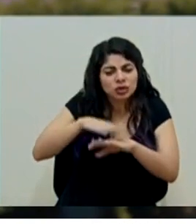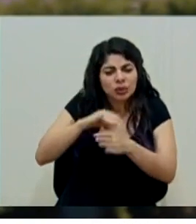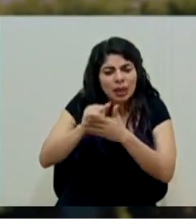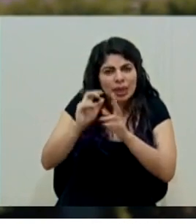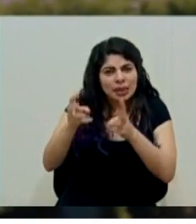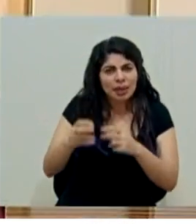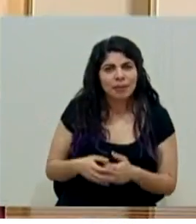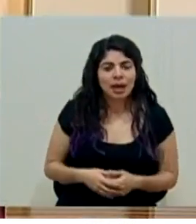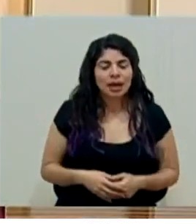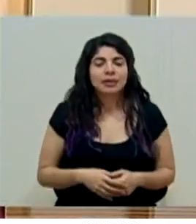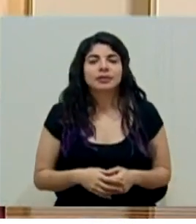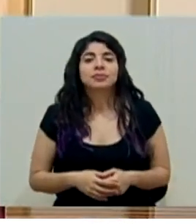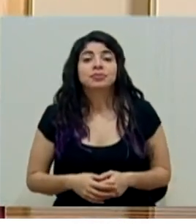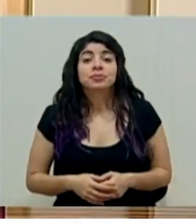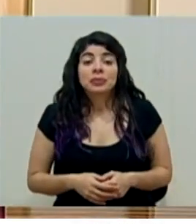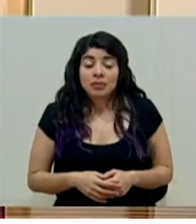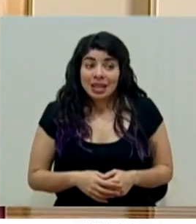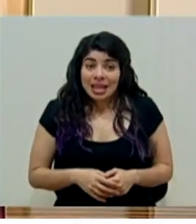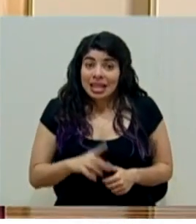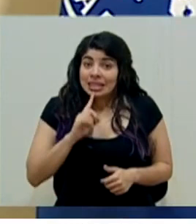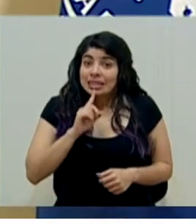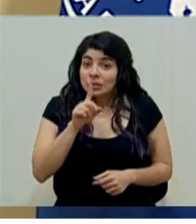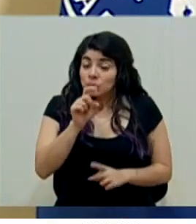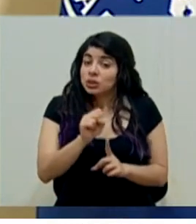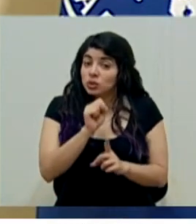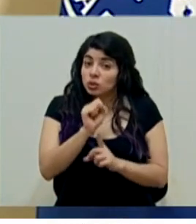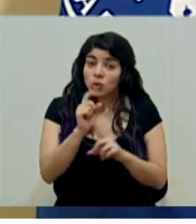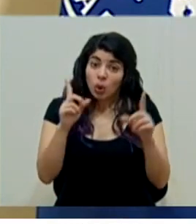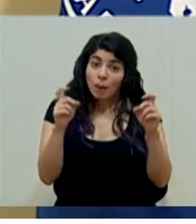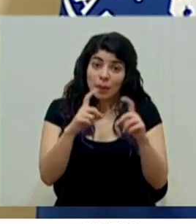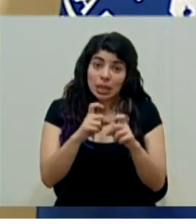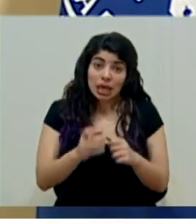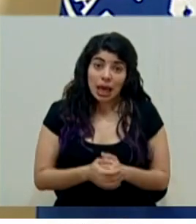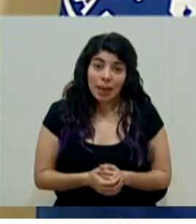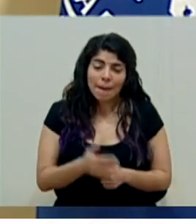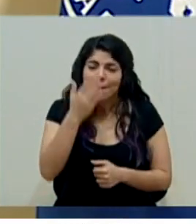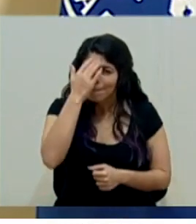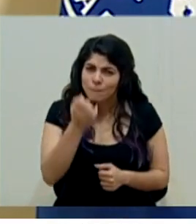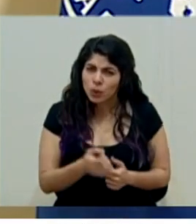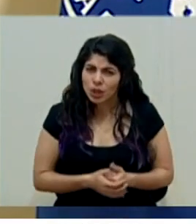tema. Es una situación complicada. ¿Por qué?